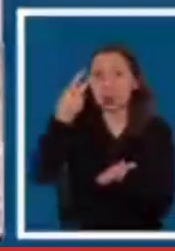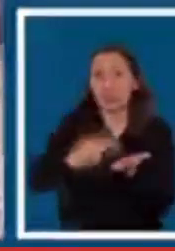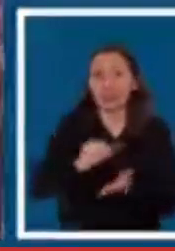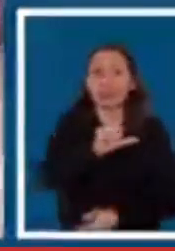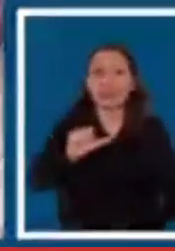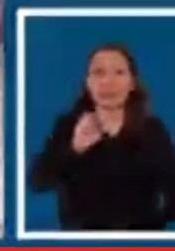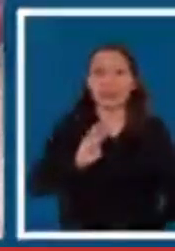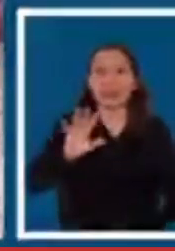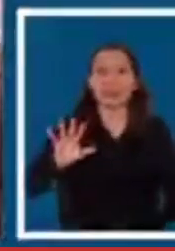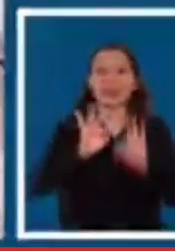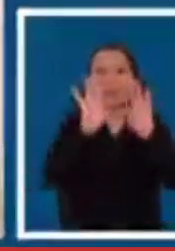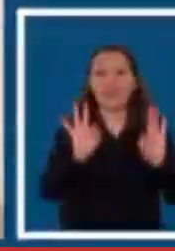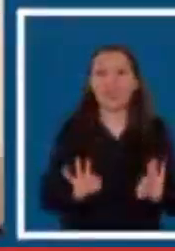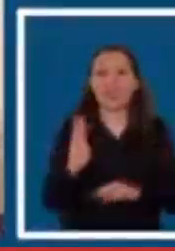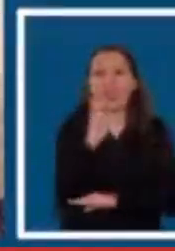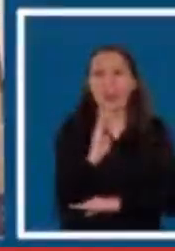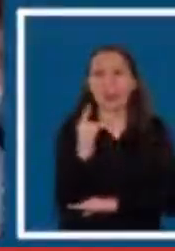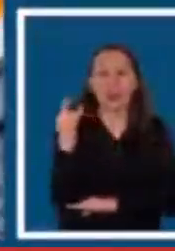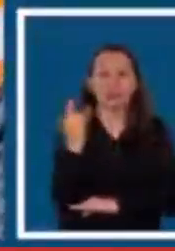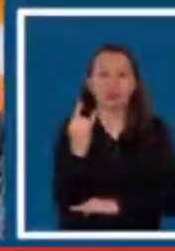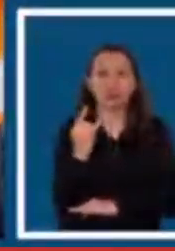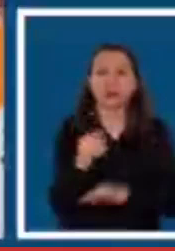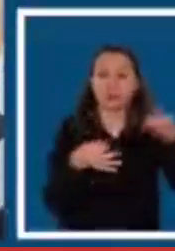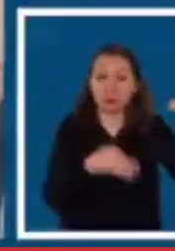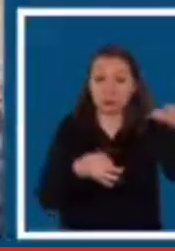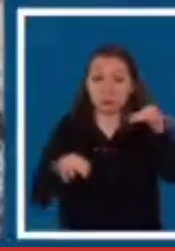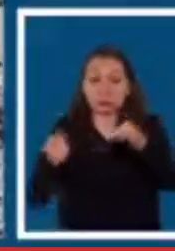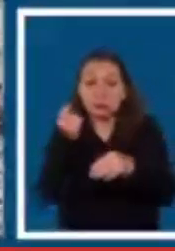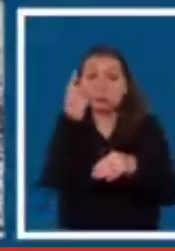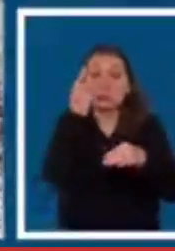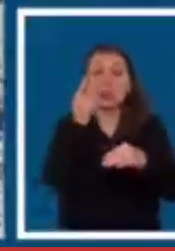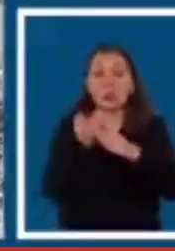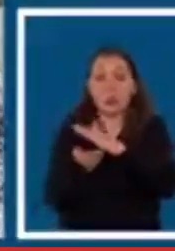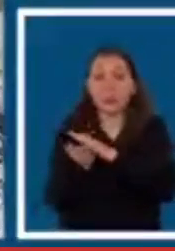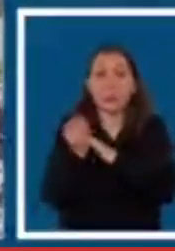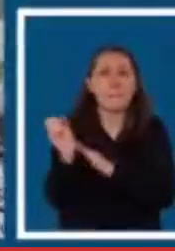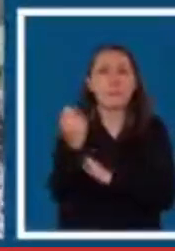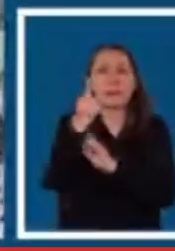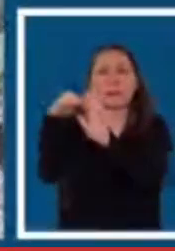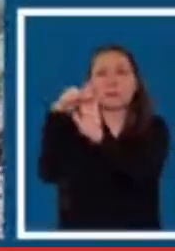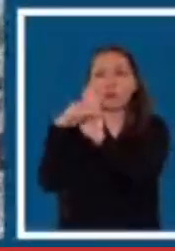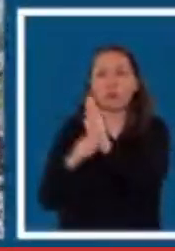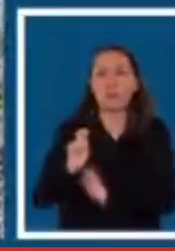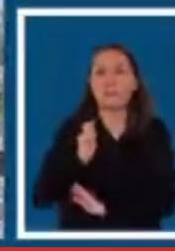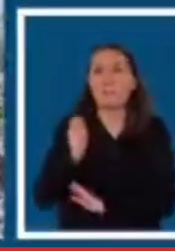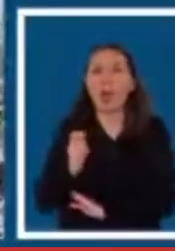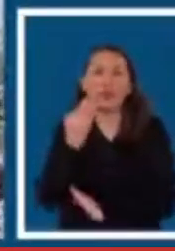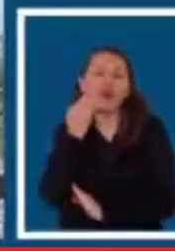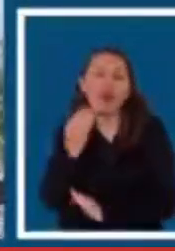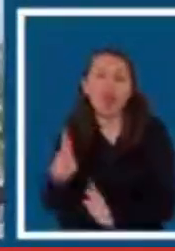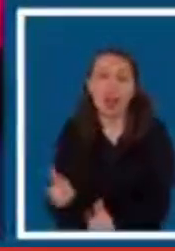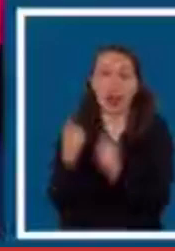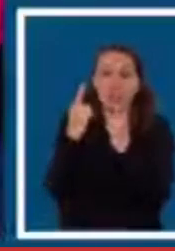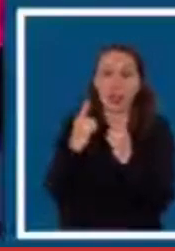mil seiscientas treinta y cinco fichas básicas de emergencia que van a permitir poder ingresar a la primera nómina del pago del Bono de recuperación